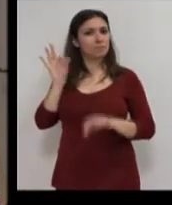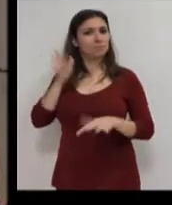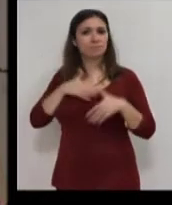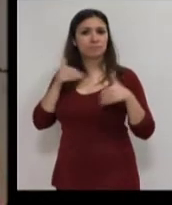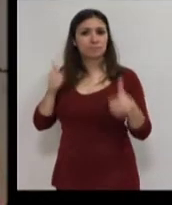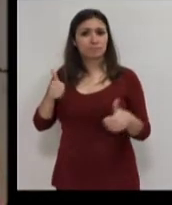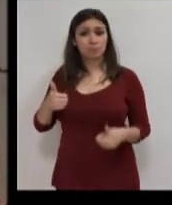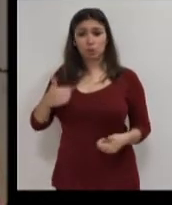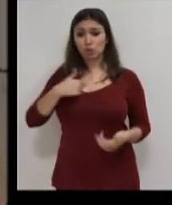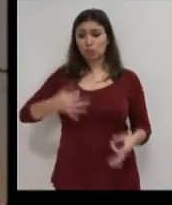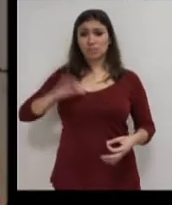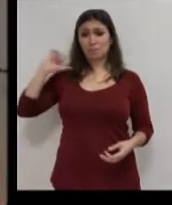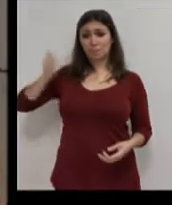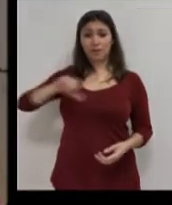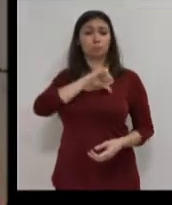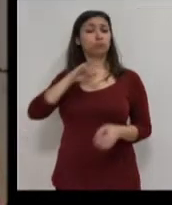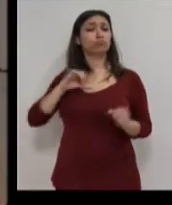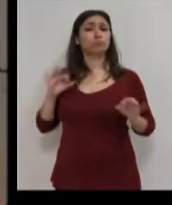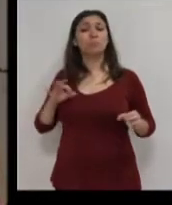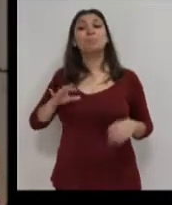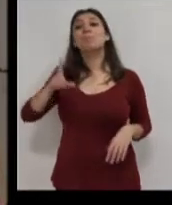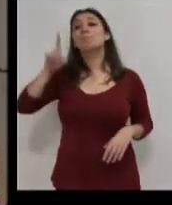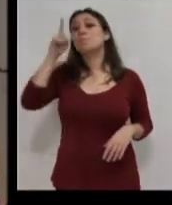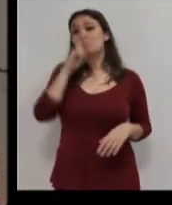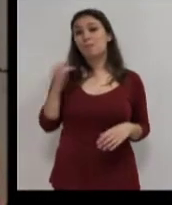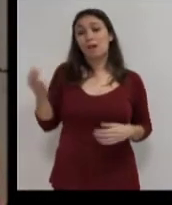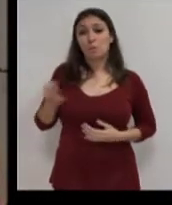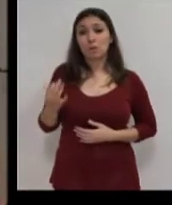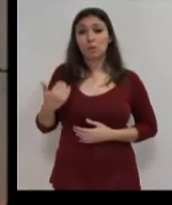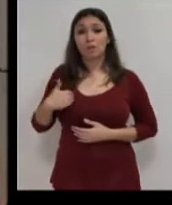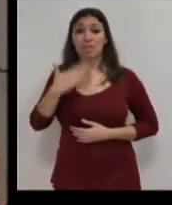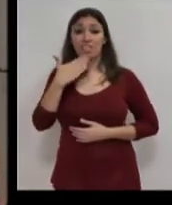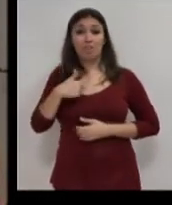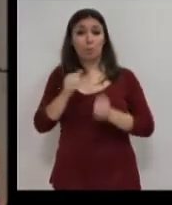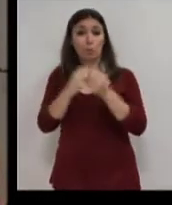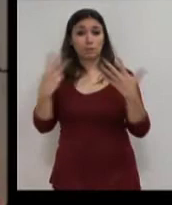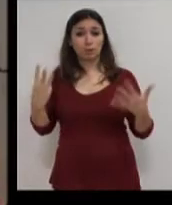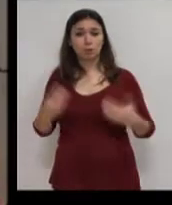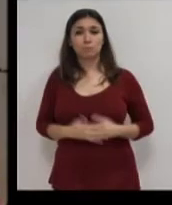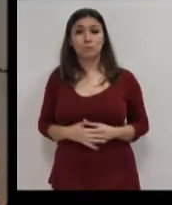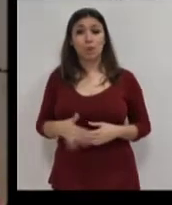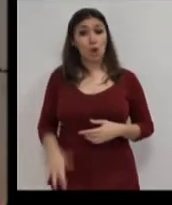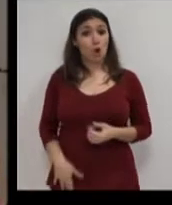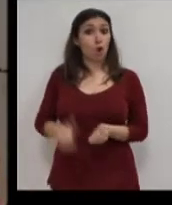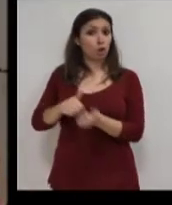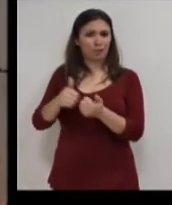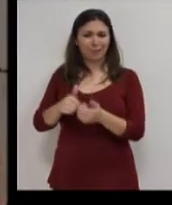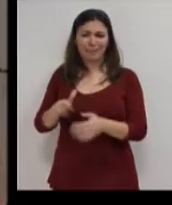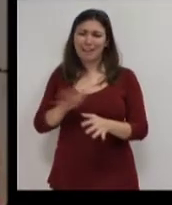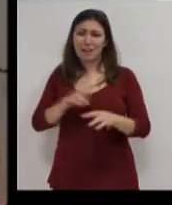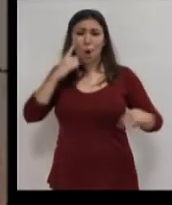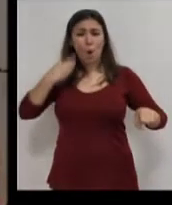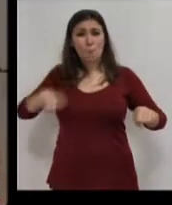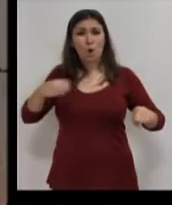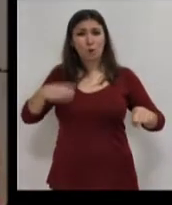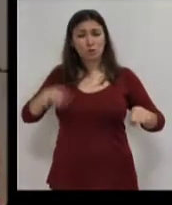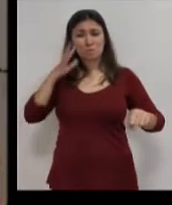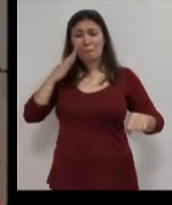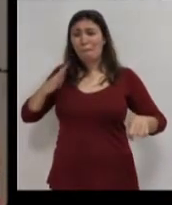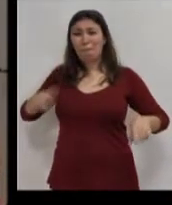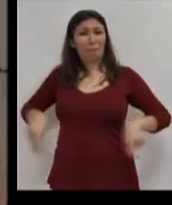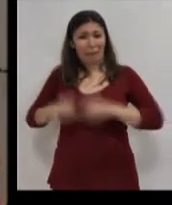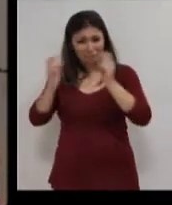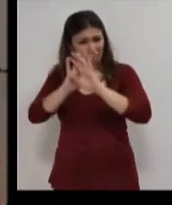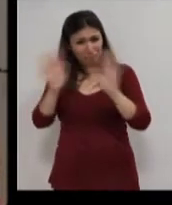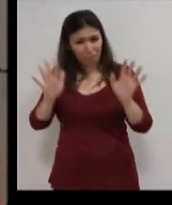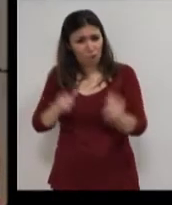primer lugar la autonomía de las personas. Yo he tenido autonomía siempre, pero recuerdo cuando con 28 años me destrocé